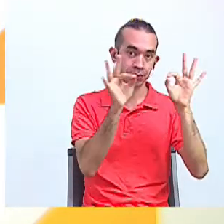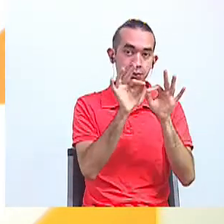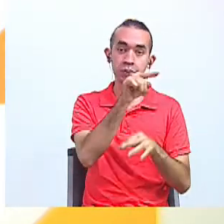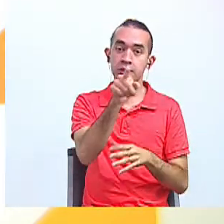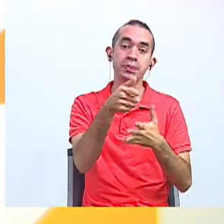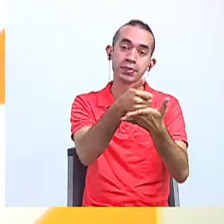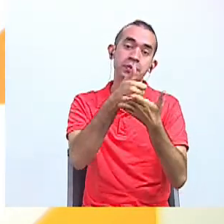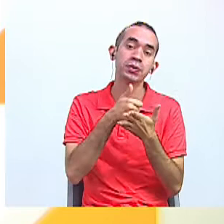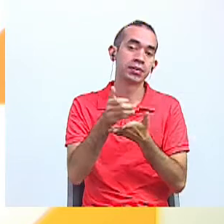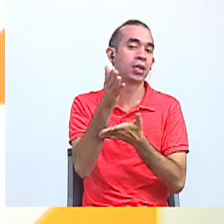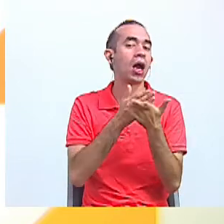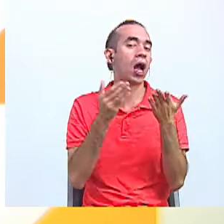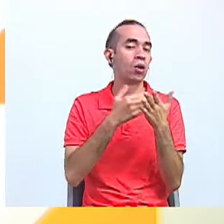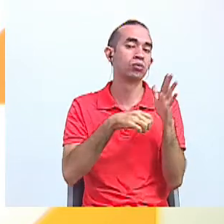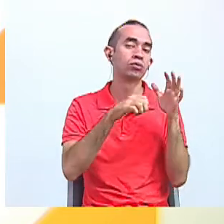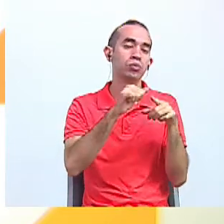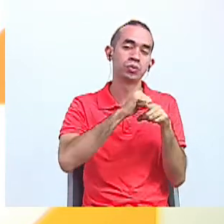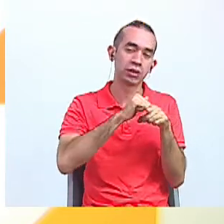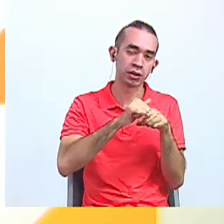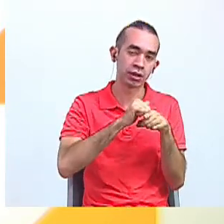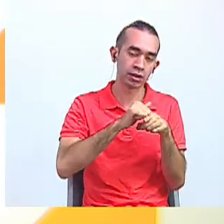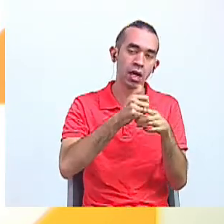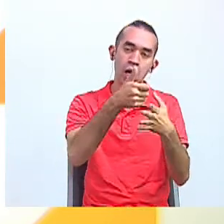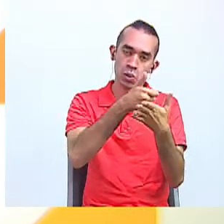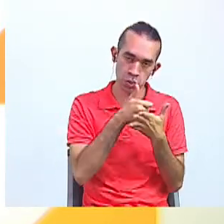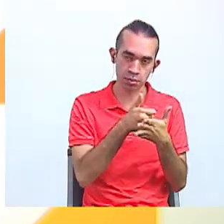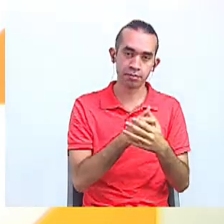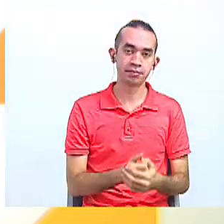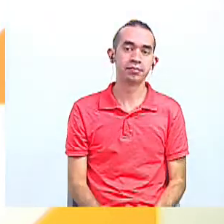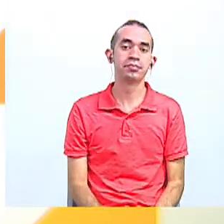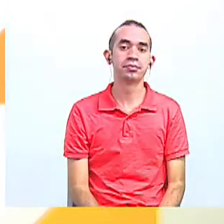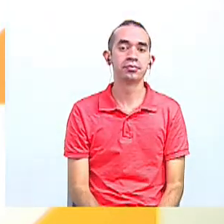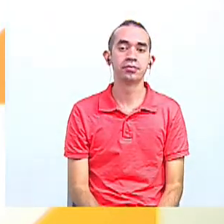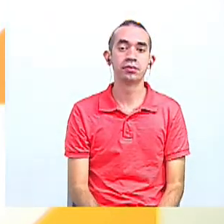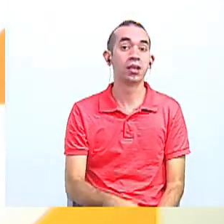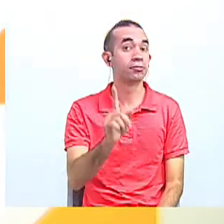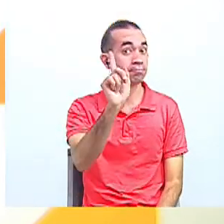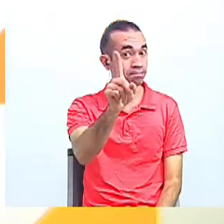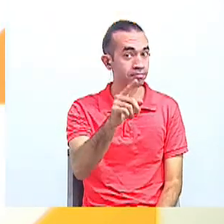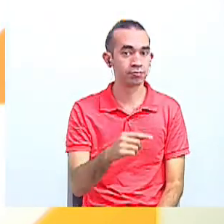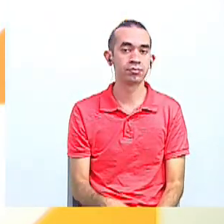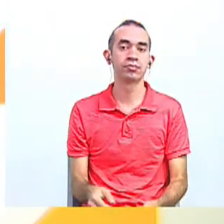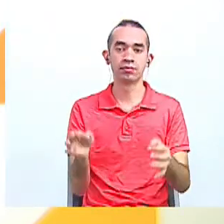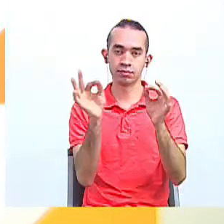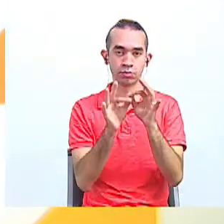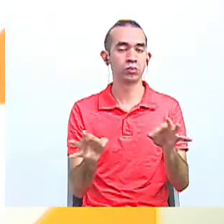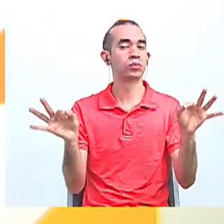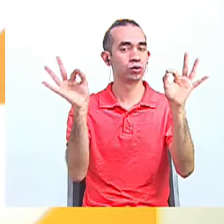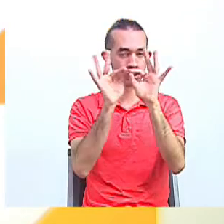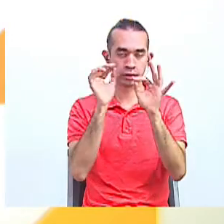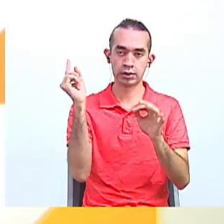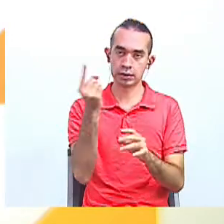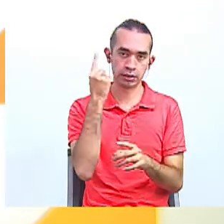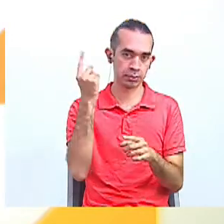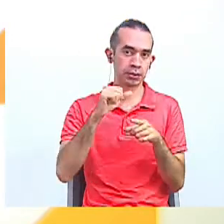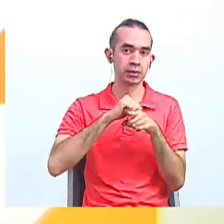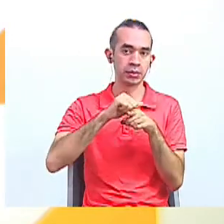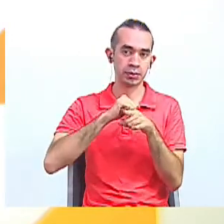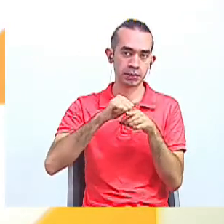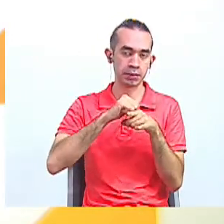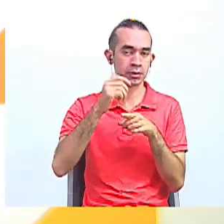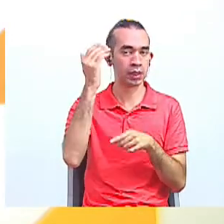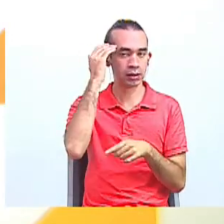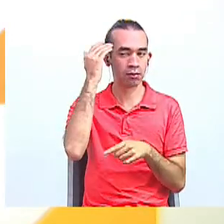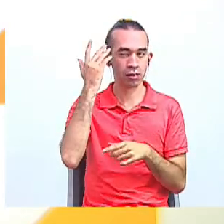ayuden a resolver algunos ejercicios. Bueno, pero antes es importante siempre repasar esos